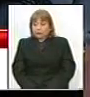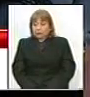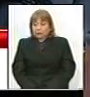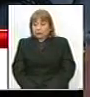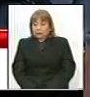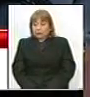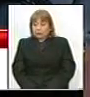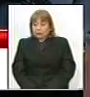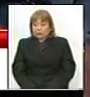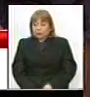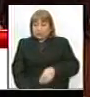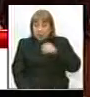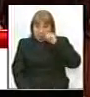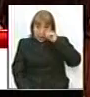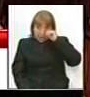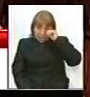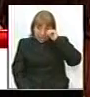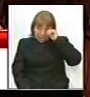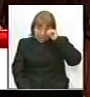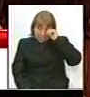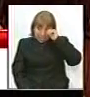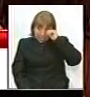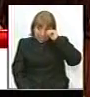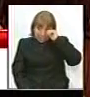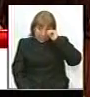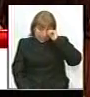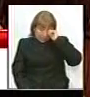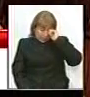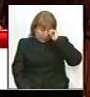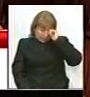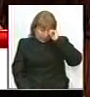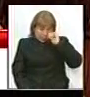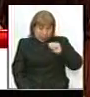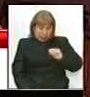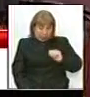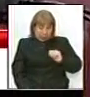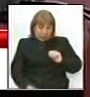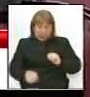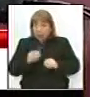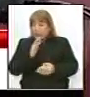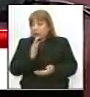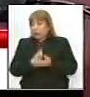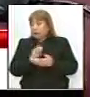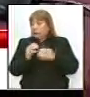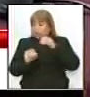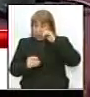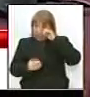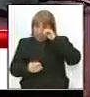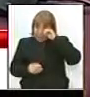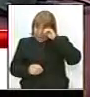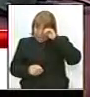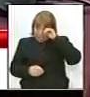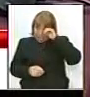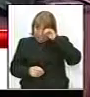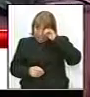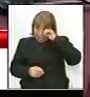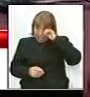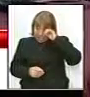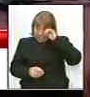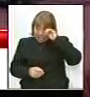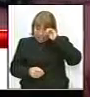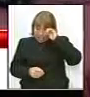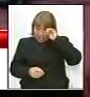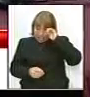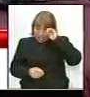a una interrupción del presente sin faltarle el respeto al colega congresista pero cuando él dice una